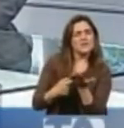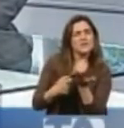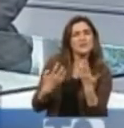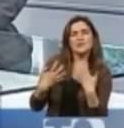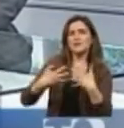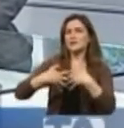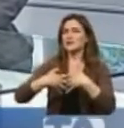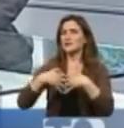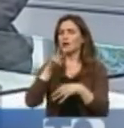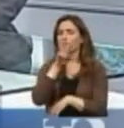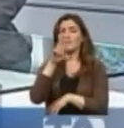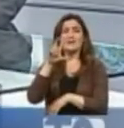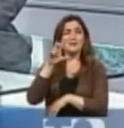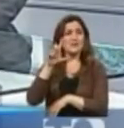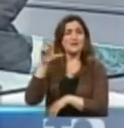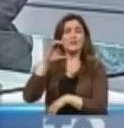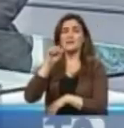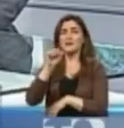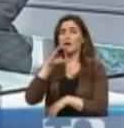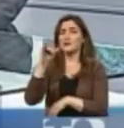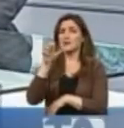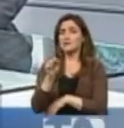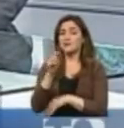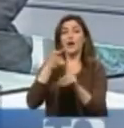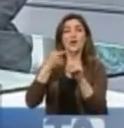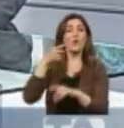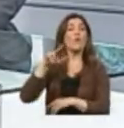nexo entre Villacís y la organización de Alias Huacho en Colombia.